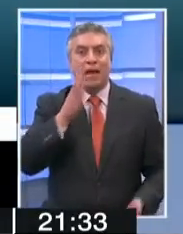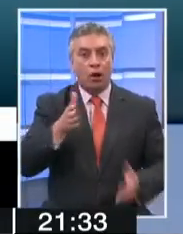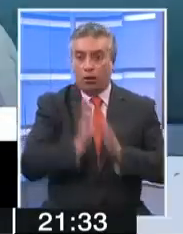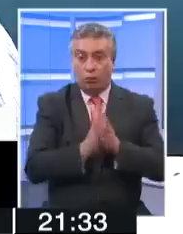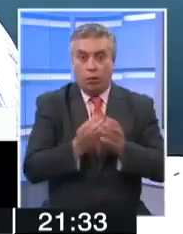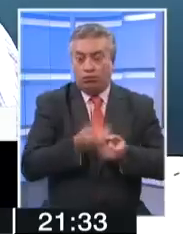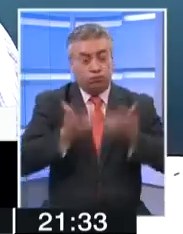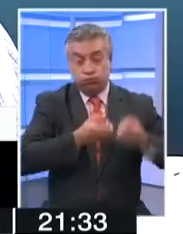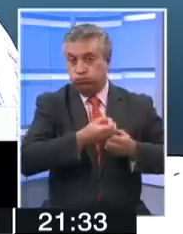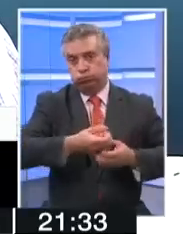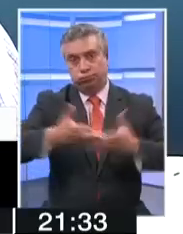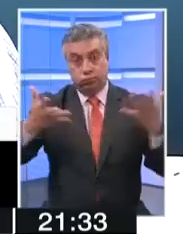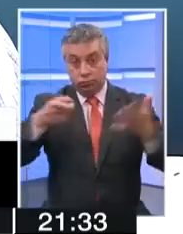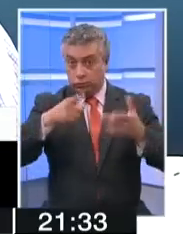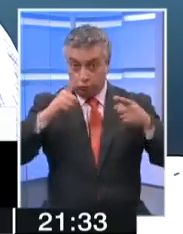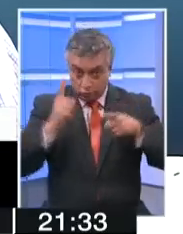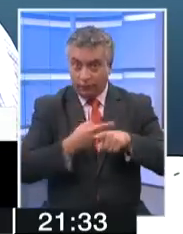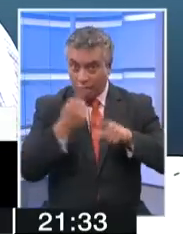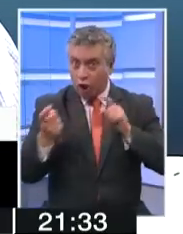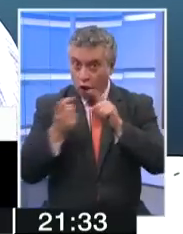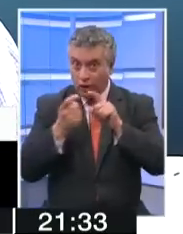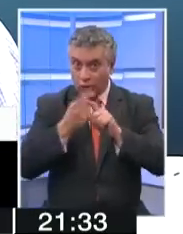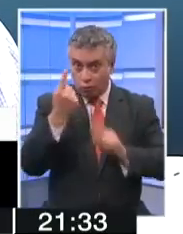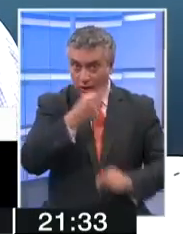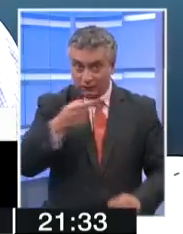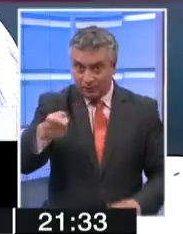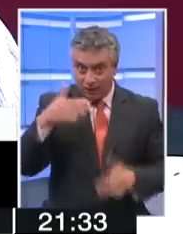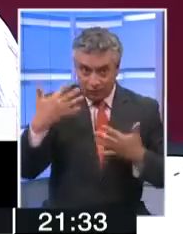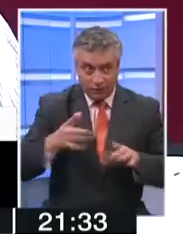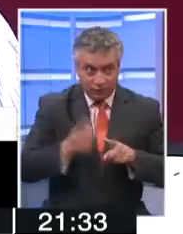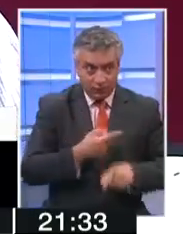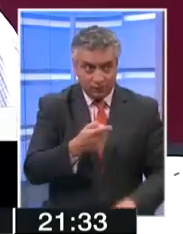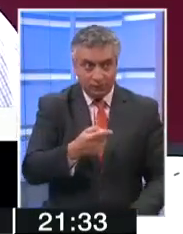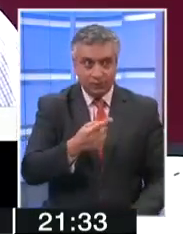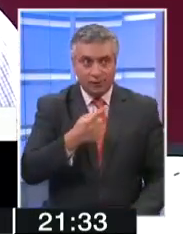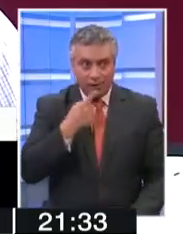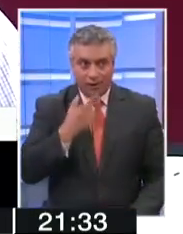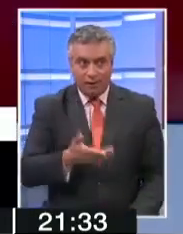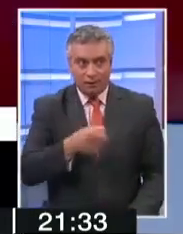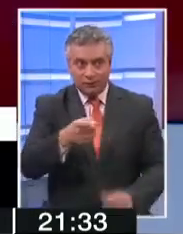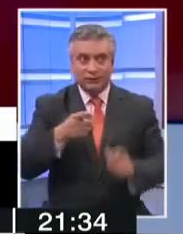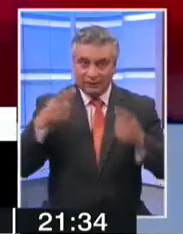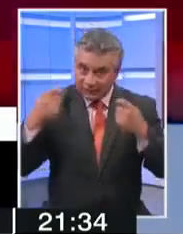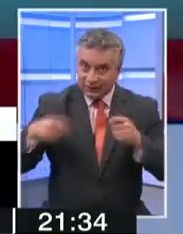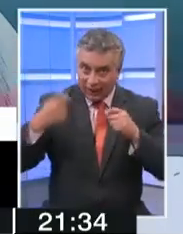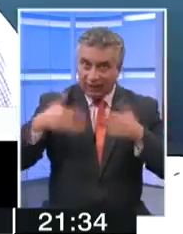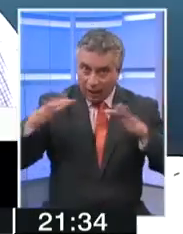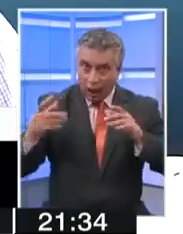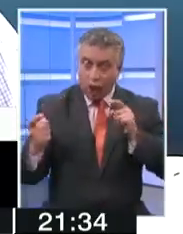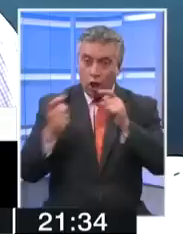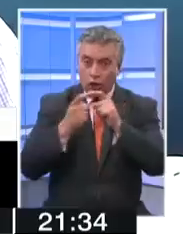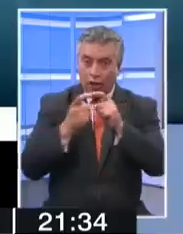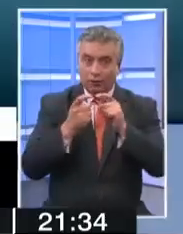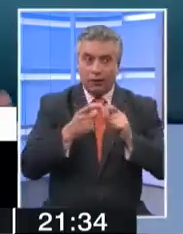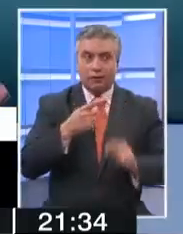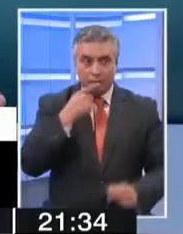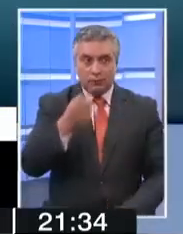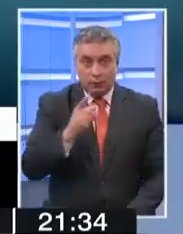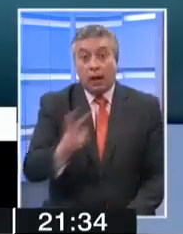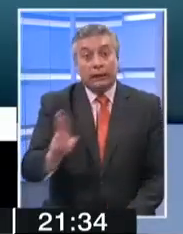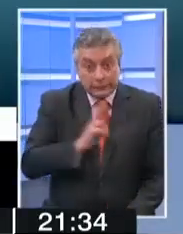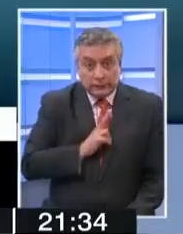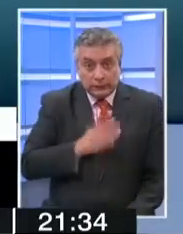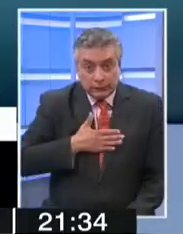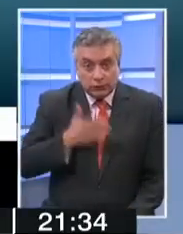rápido. ¿Pero ustedes volvieron a tener contacto durante la semana? Es que... ¿O a intentar el contacto? Pero respóndame eso, para saber si es que